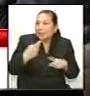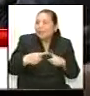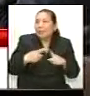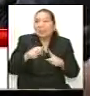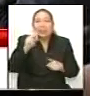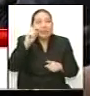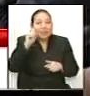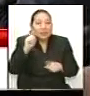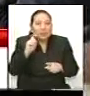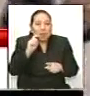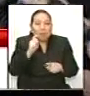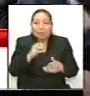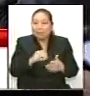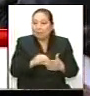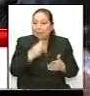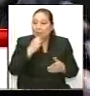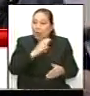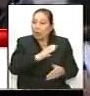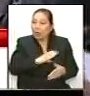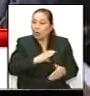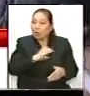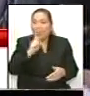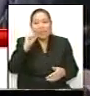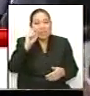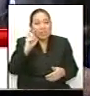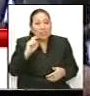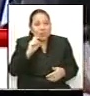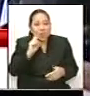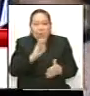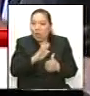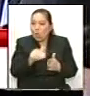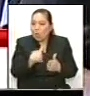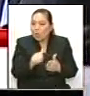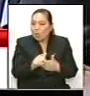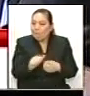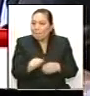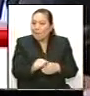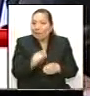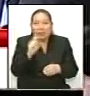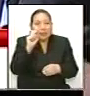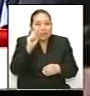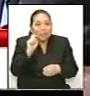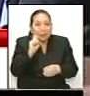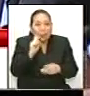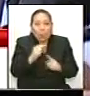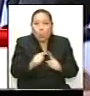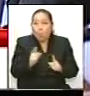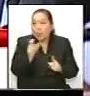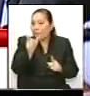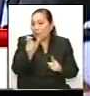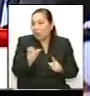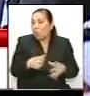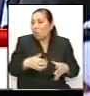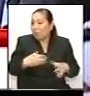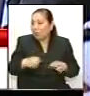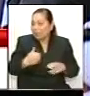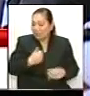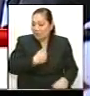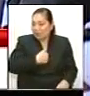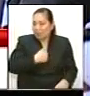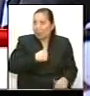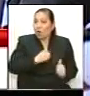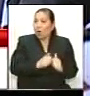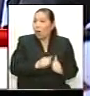página web se señala que la conducta sexual se refiere a todo tipo de práctica sexual que una persona puede realizar consigo misma, con